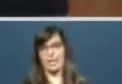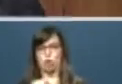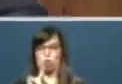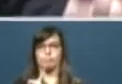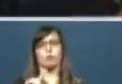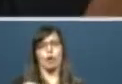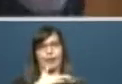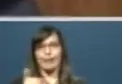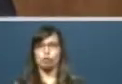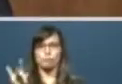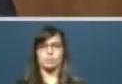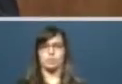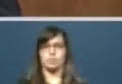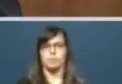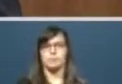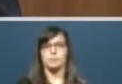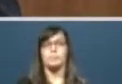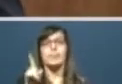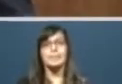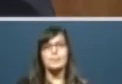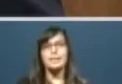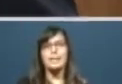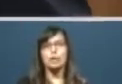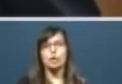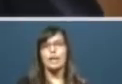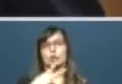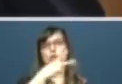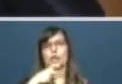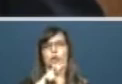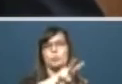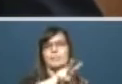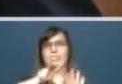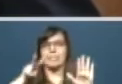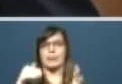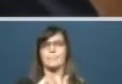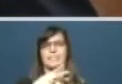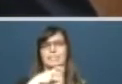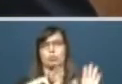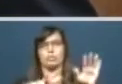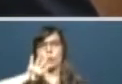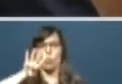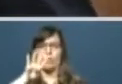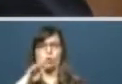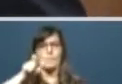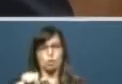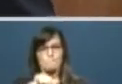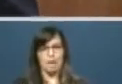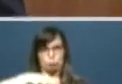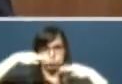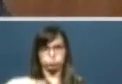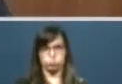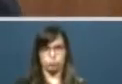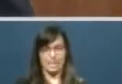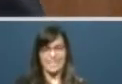como ya he recordado eran 227 1.384 los parados inscritos que suponen